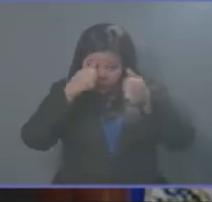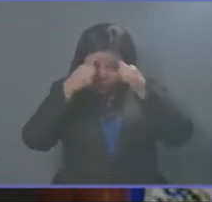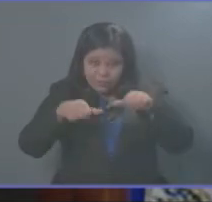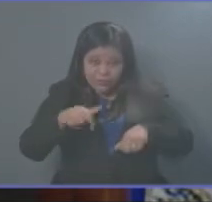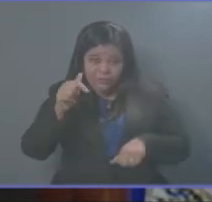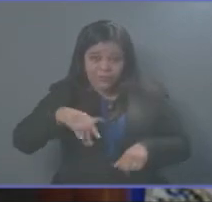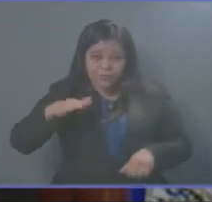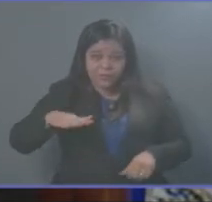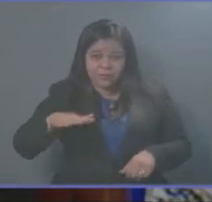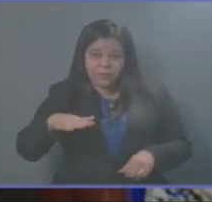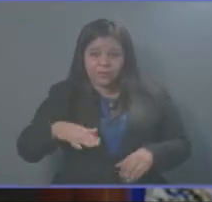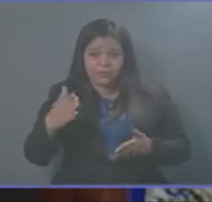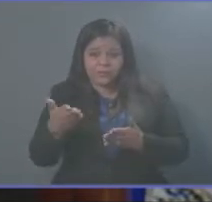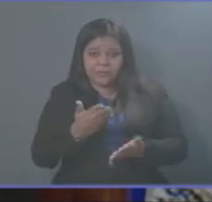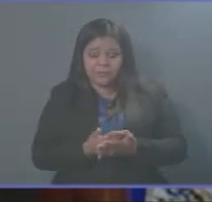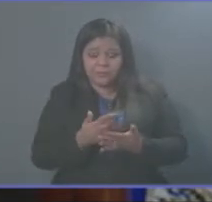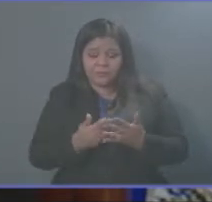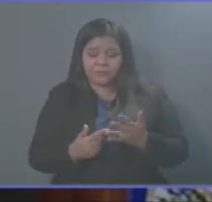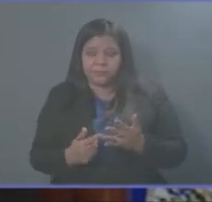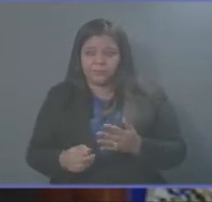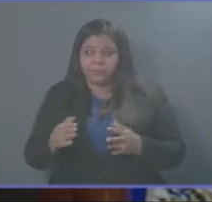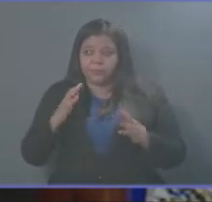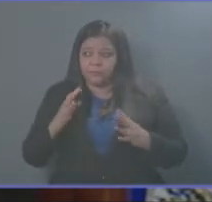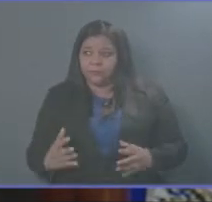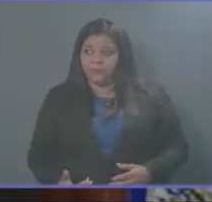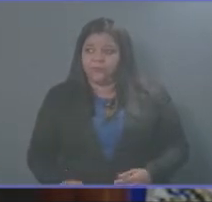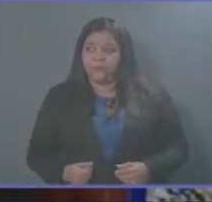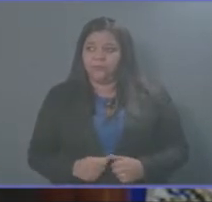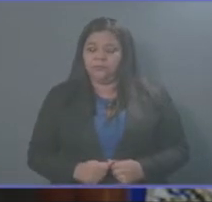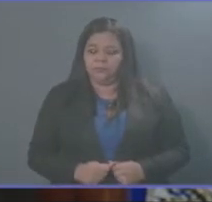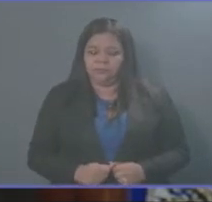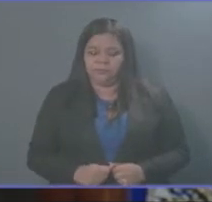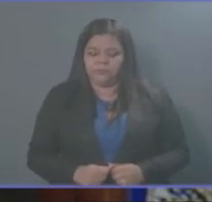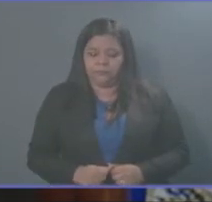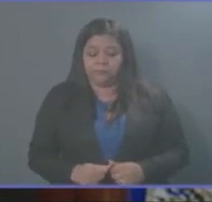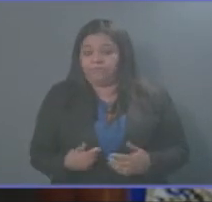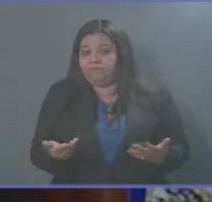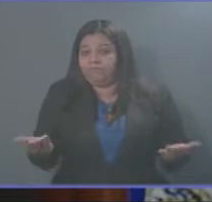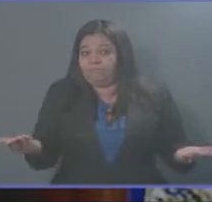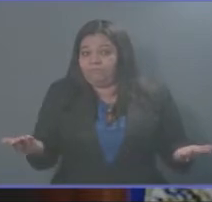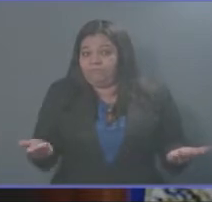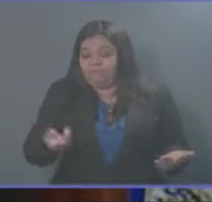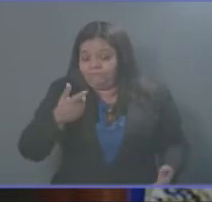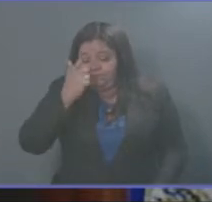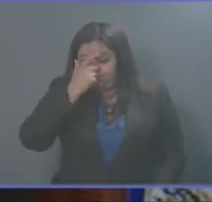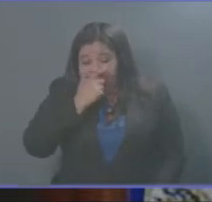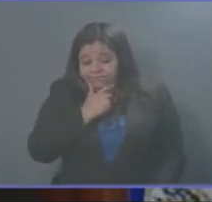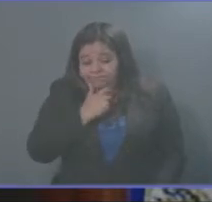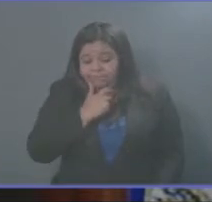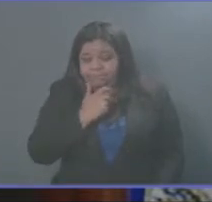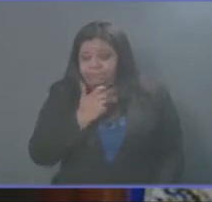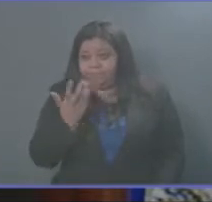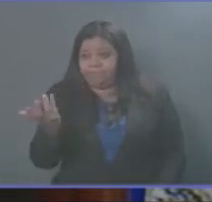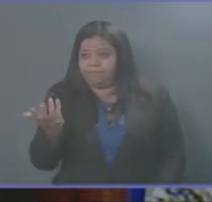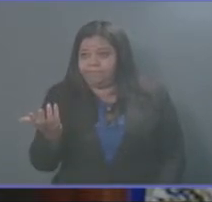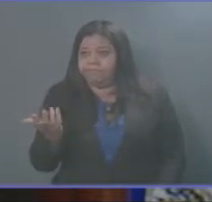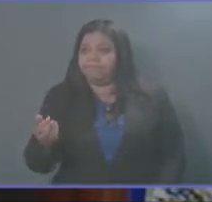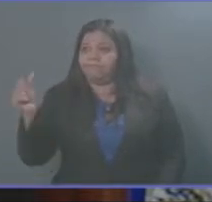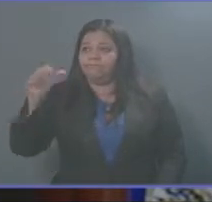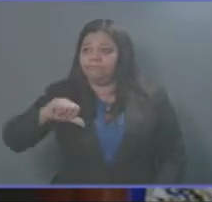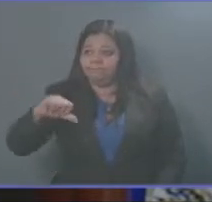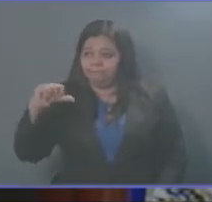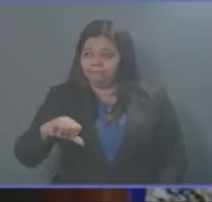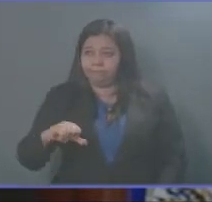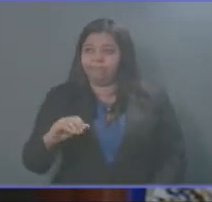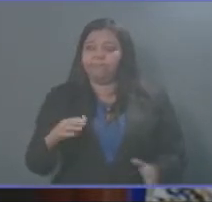tarde esta iniciativa por parte del gobierno, sería realmente triste y sería un mal precedente